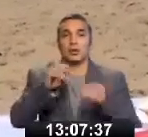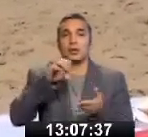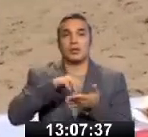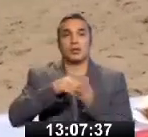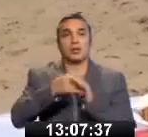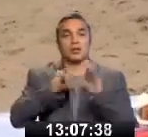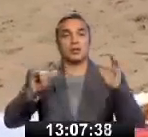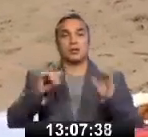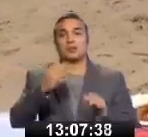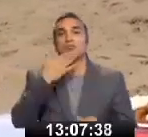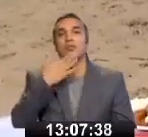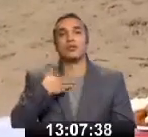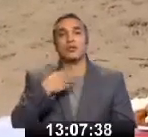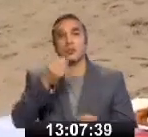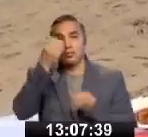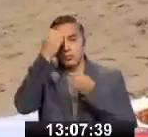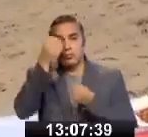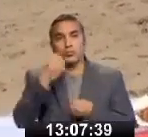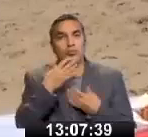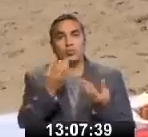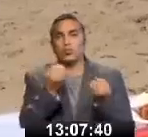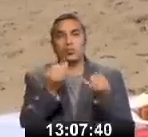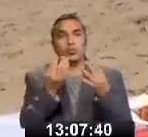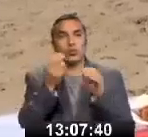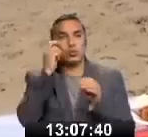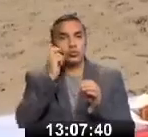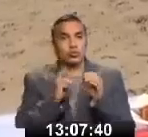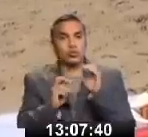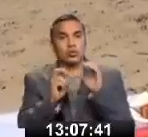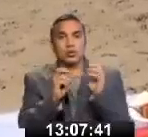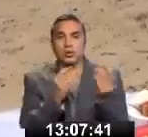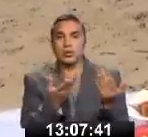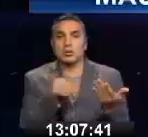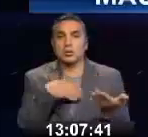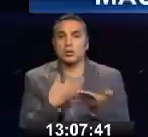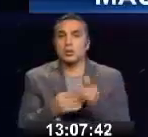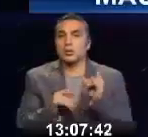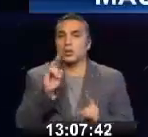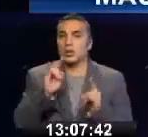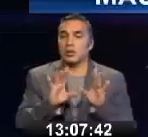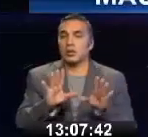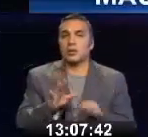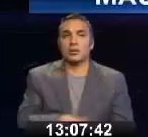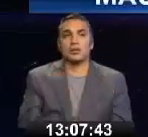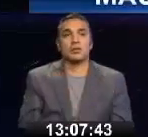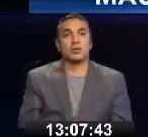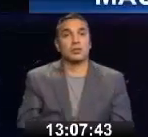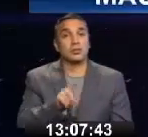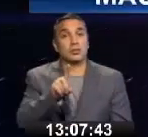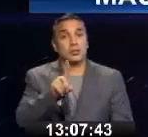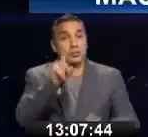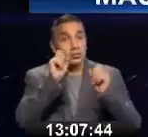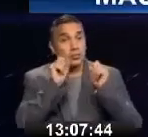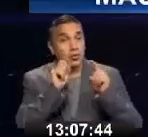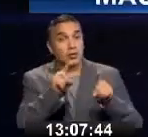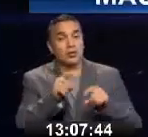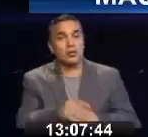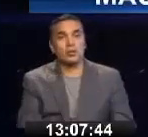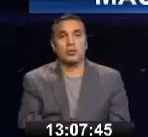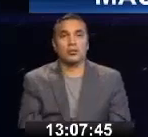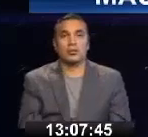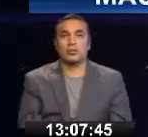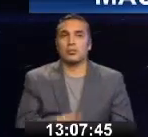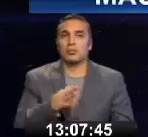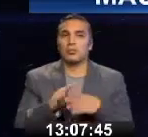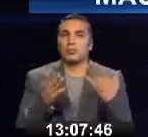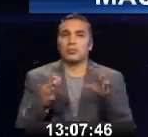provincia de Santa Elena. Mauricio, cuéntanos, ¿cuántos turistas se espera que lleguen al balneario? Bueno, Emilio, respecto a tu interrogante, acá se habla